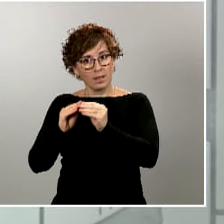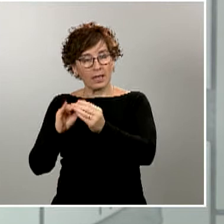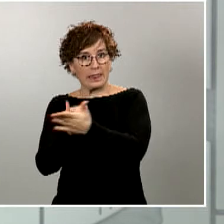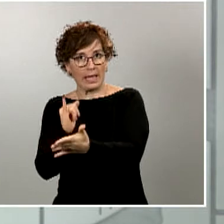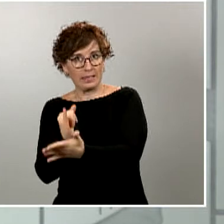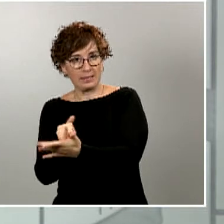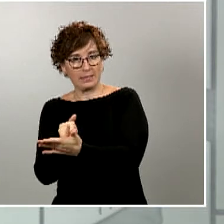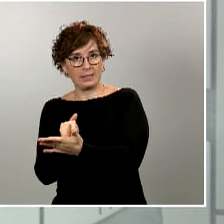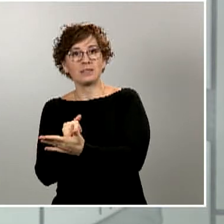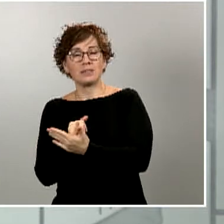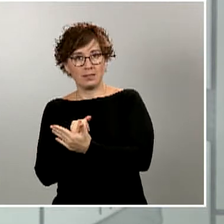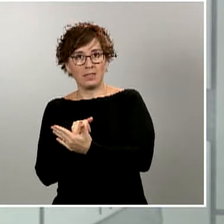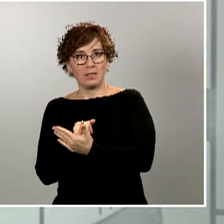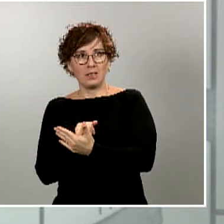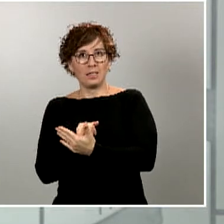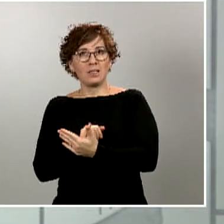otro